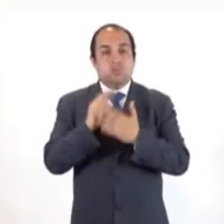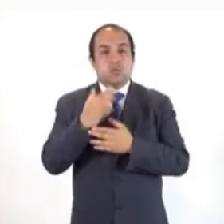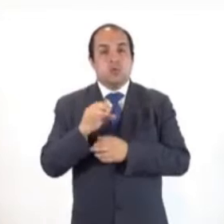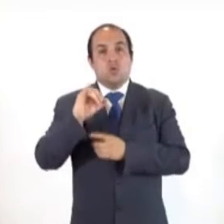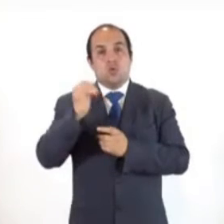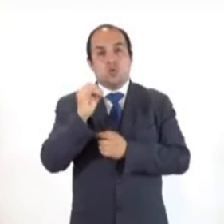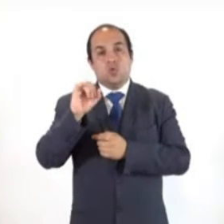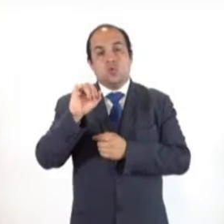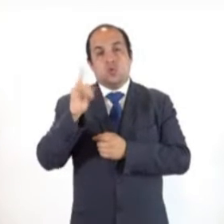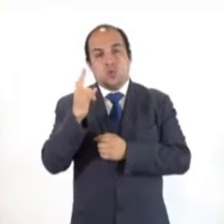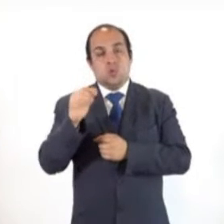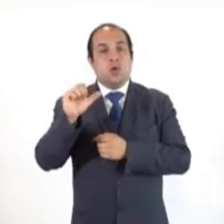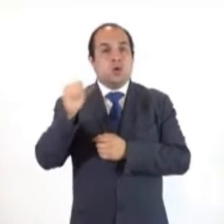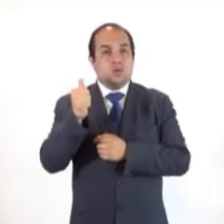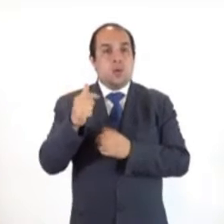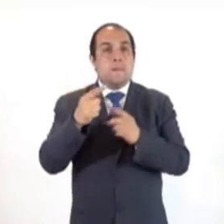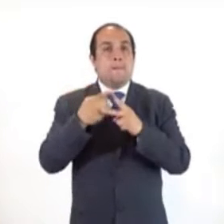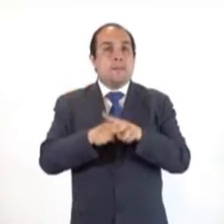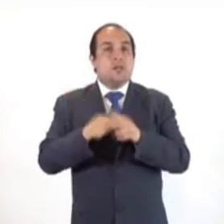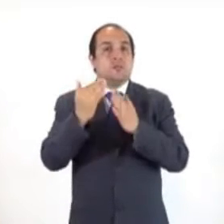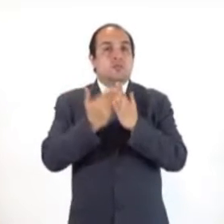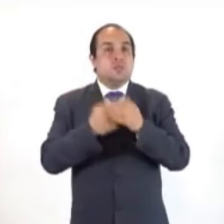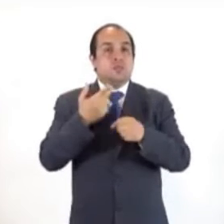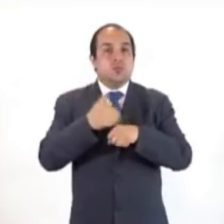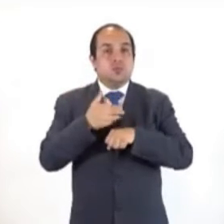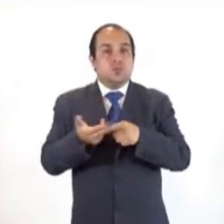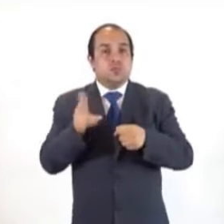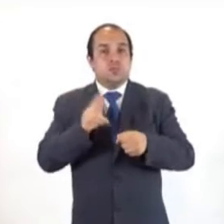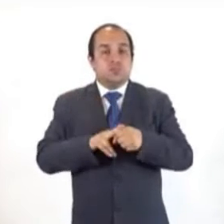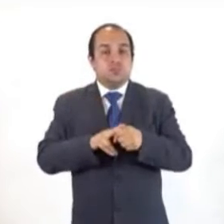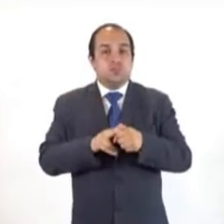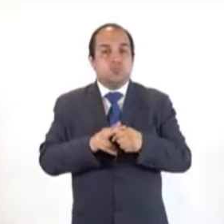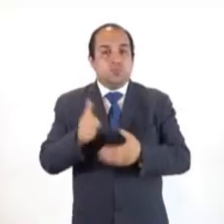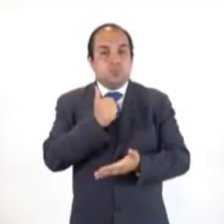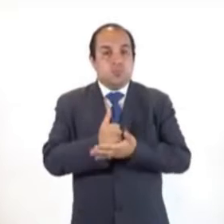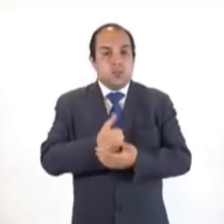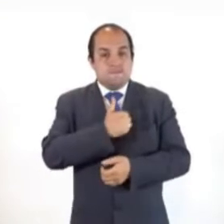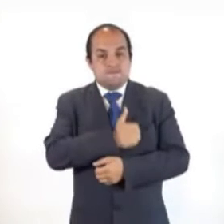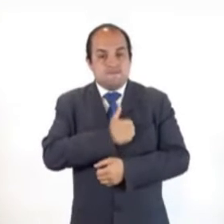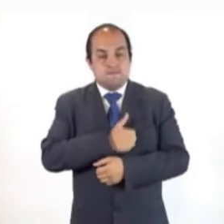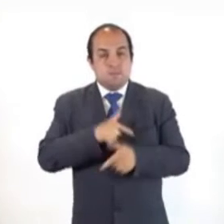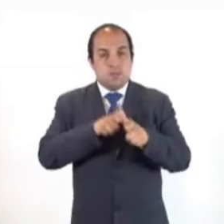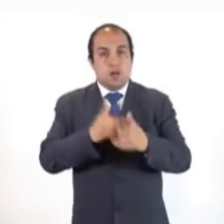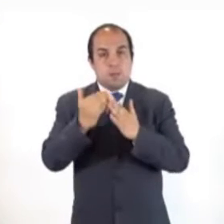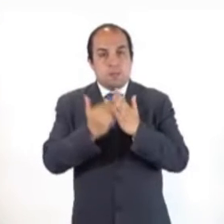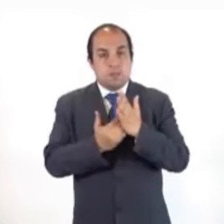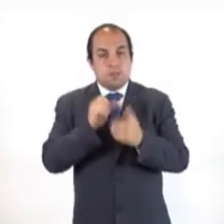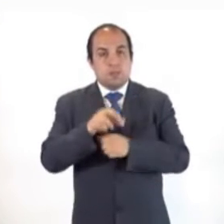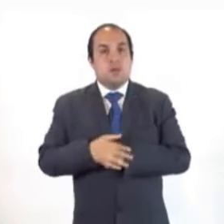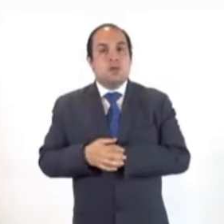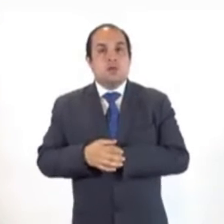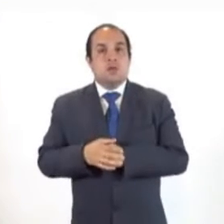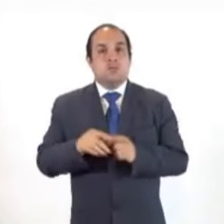julio y agosto, que empezó a bajar el número de hospitalizados en la ciudad. Entonces, afortunadamente se mantiene no solo la bajada, sino también la velocidad y estamos